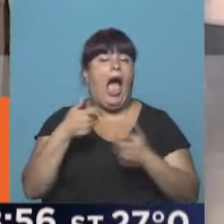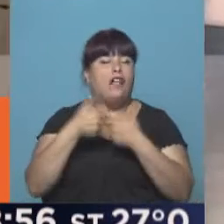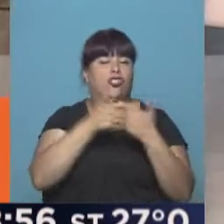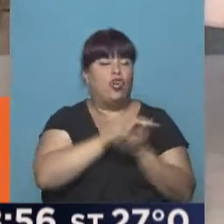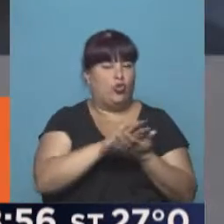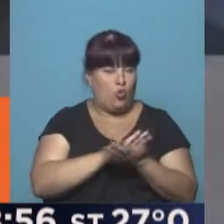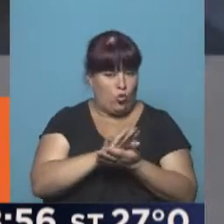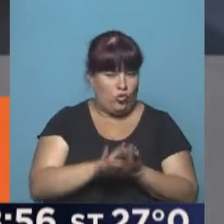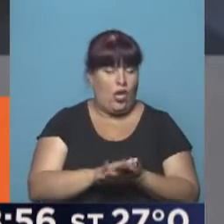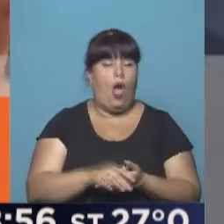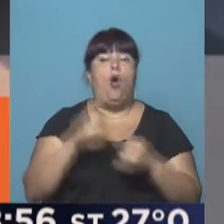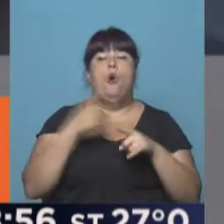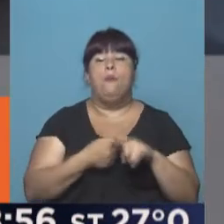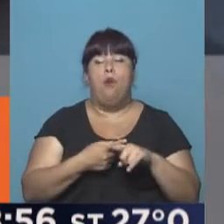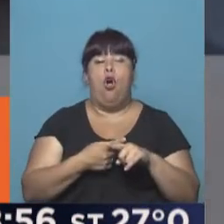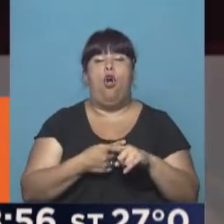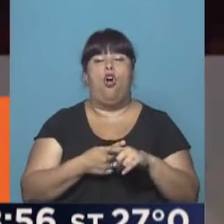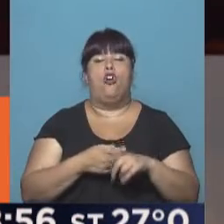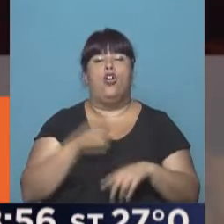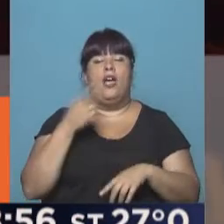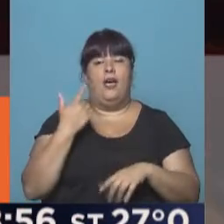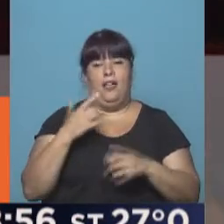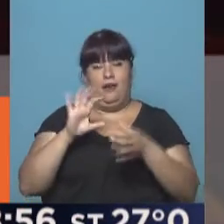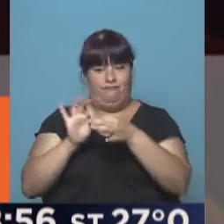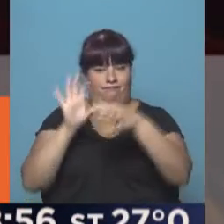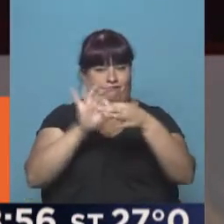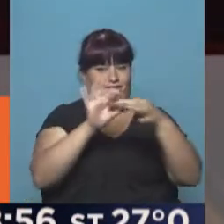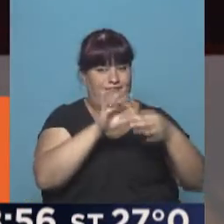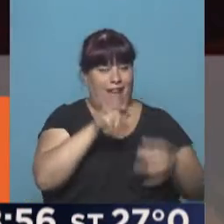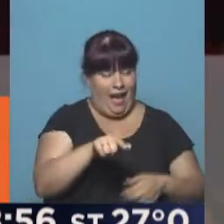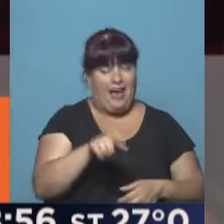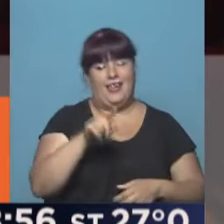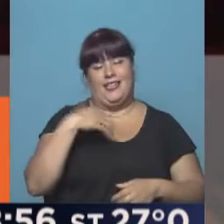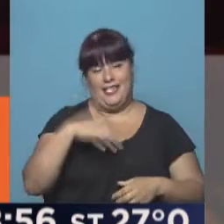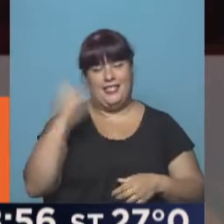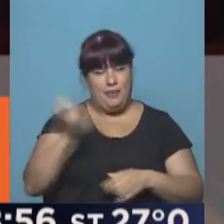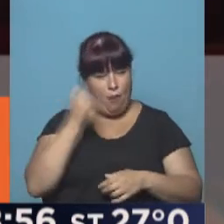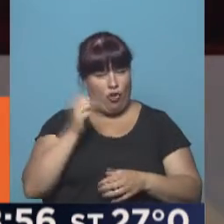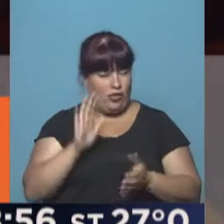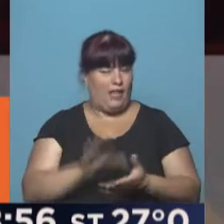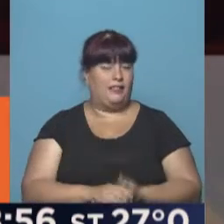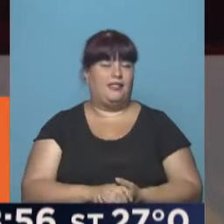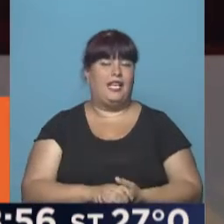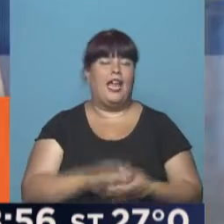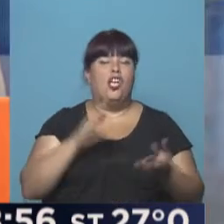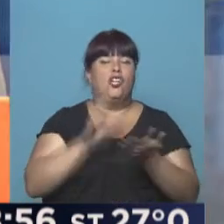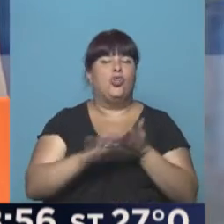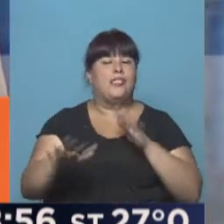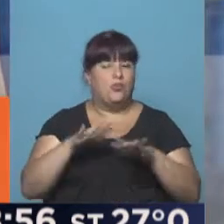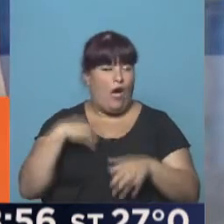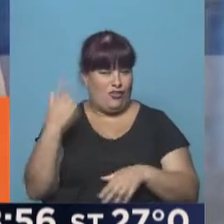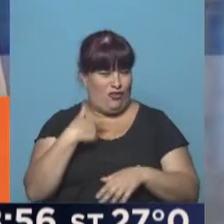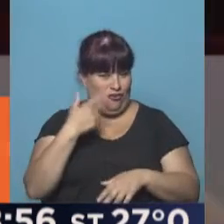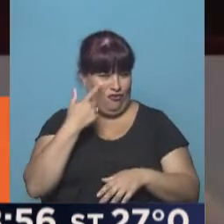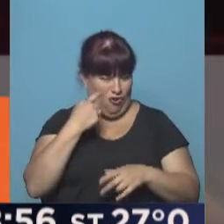ilícita. Por el engranaje. Y ahí es donde tiene importancia la circunstancia de que nosotros